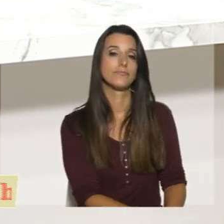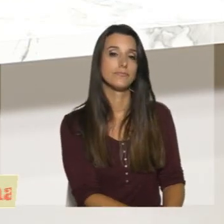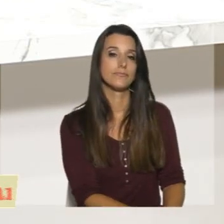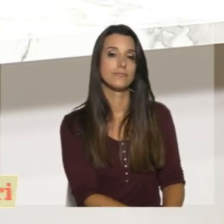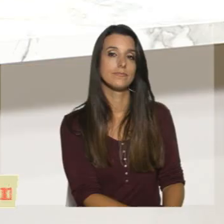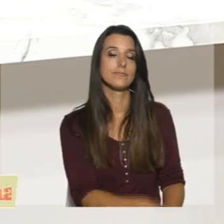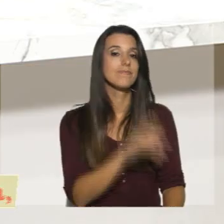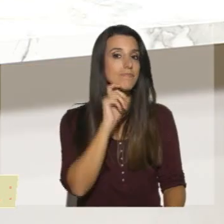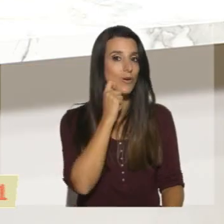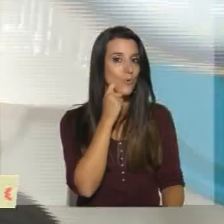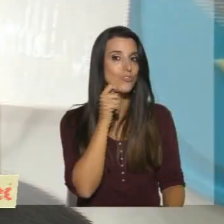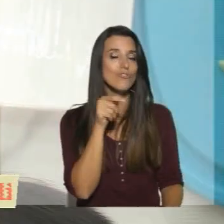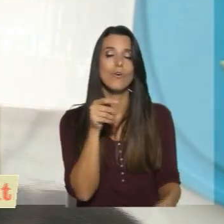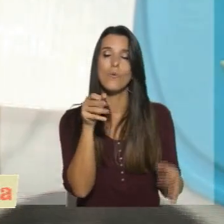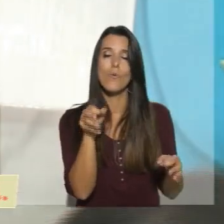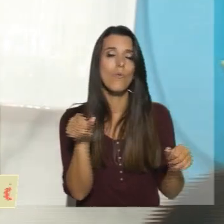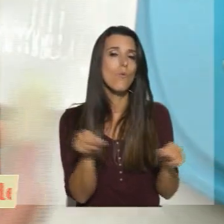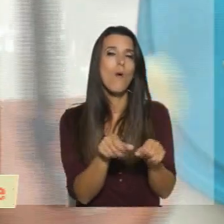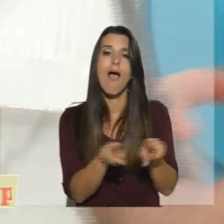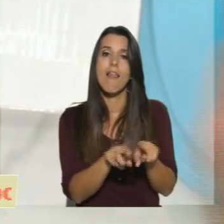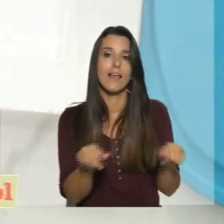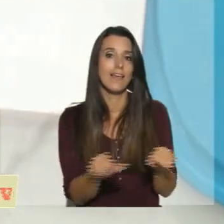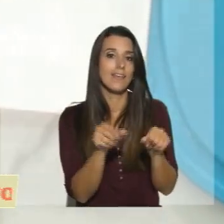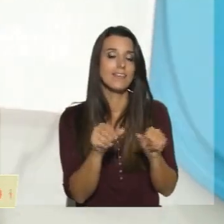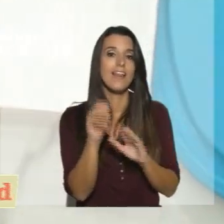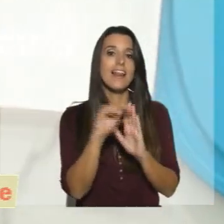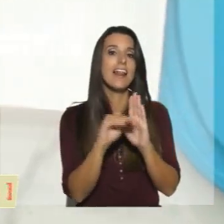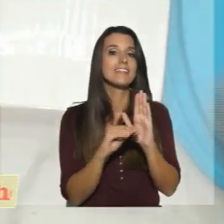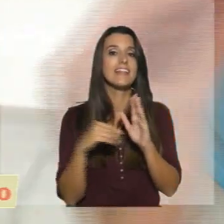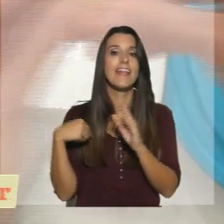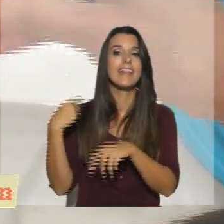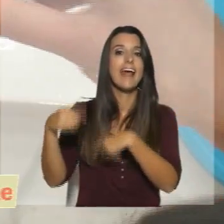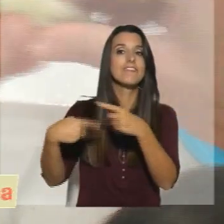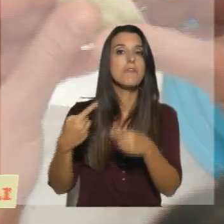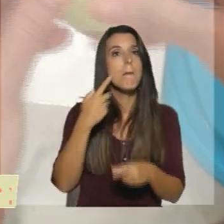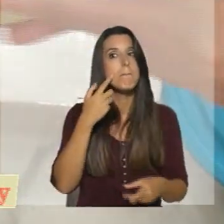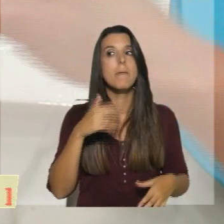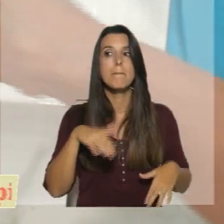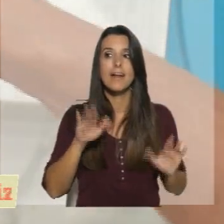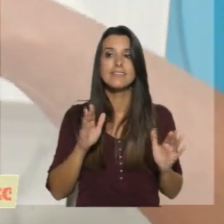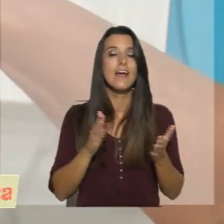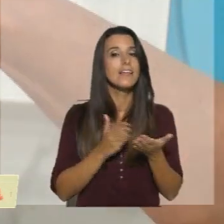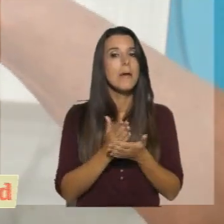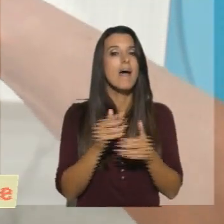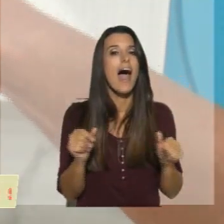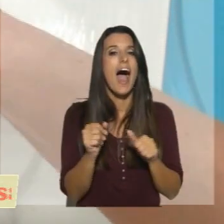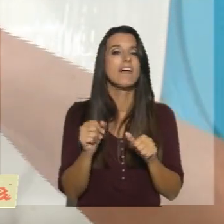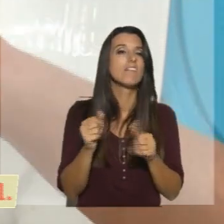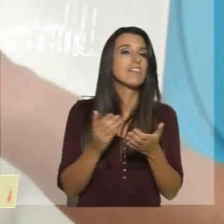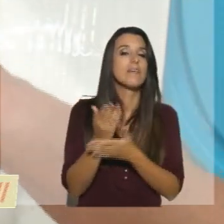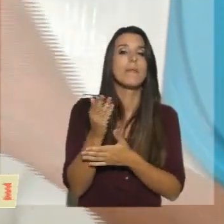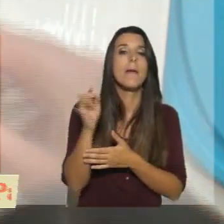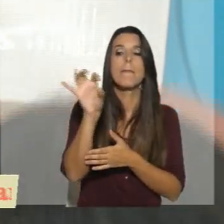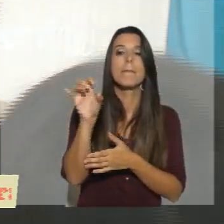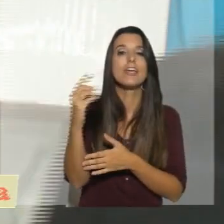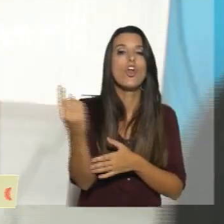Y me gustó eso y lo hice tal cual, ay, esta me faltó, de la receta tradicional porque me parecía, bueno, que siempre hacemos todo como en micro y todo lo vamos cocinando